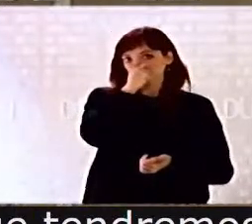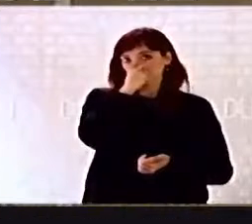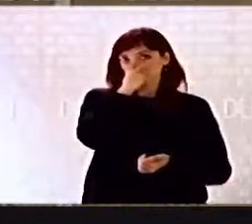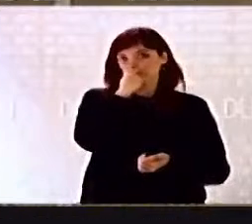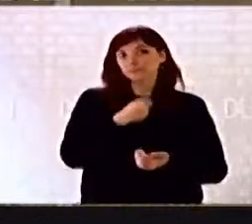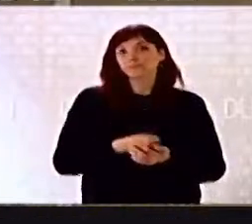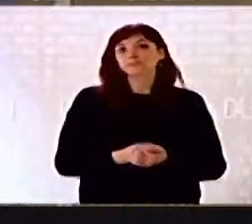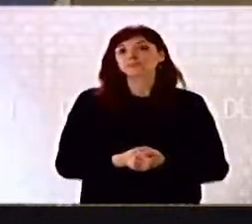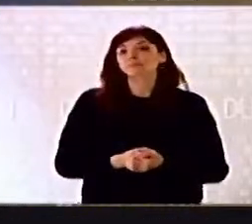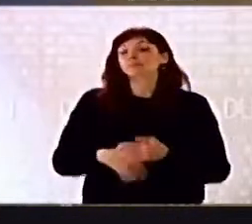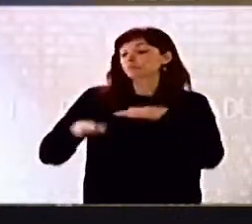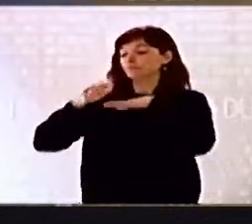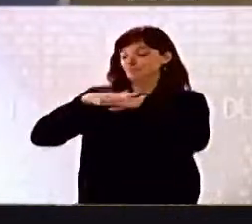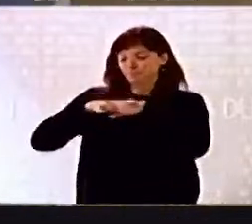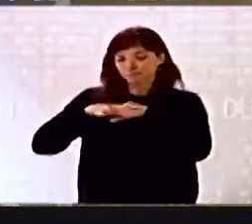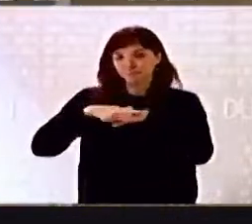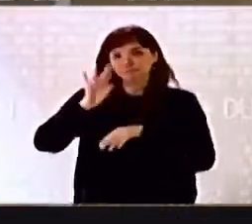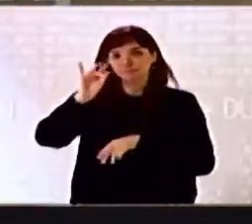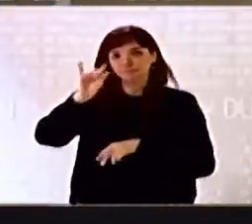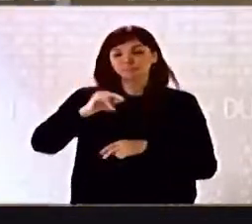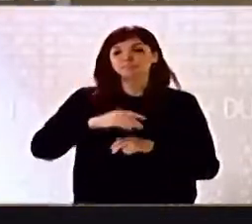Ay, perdón.